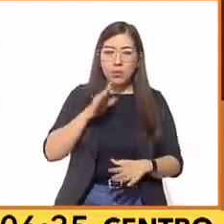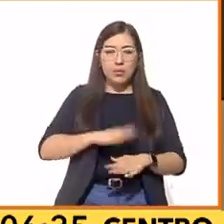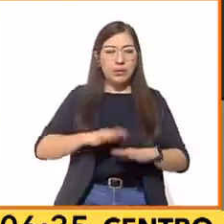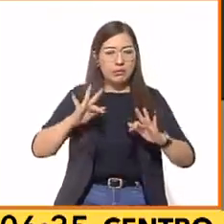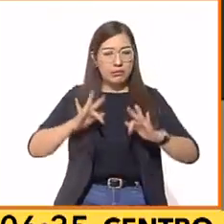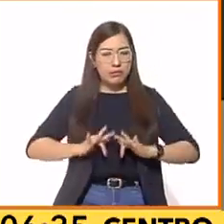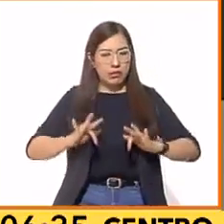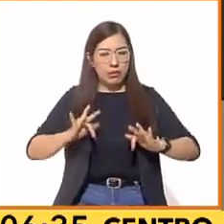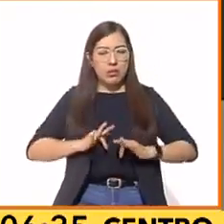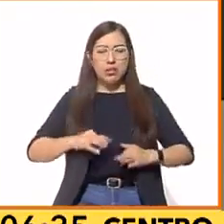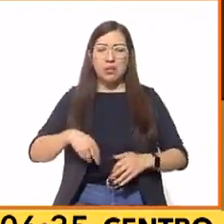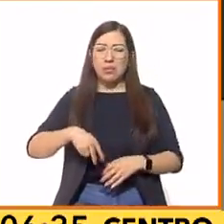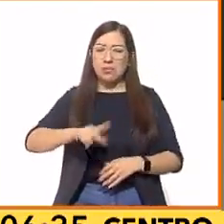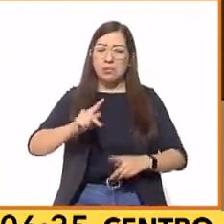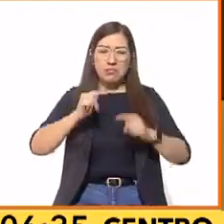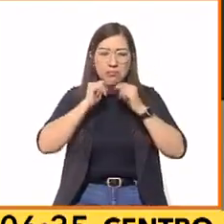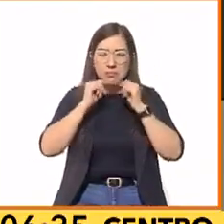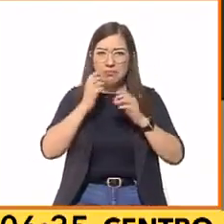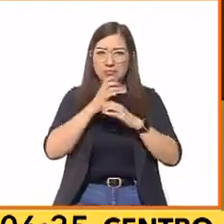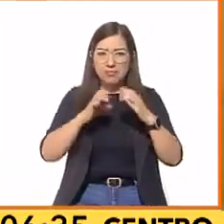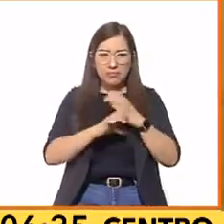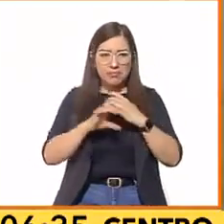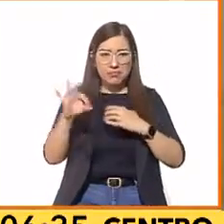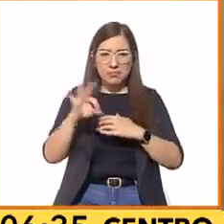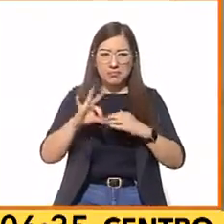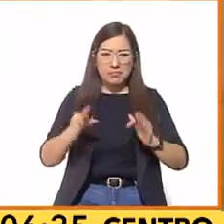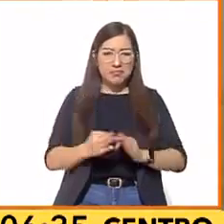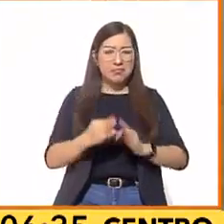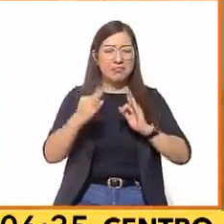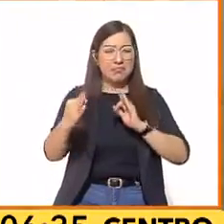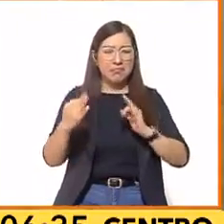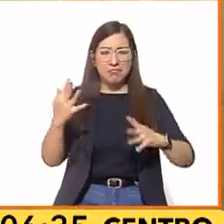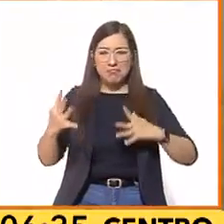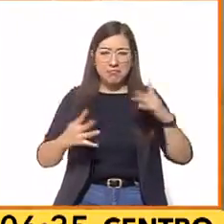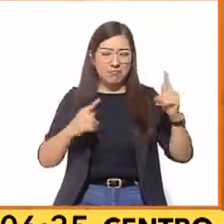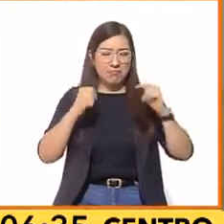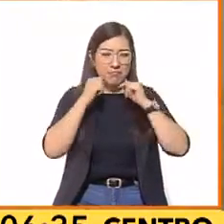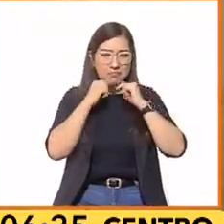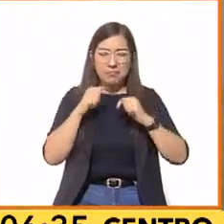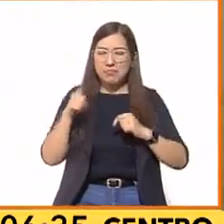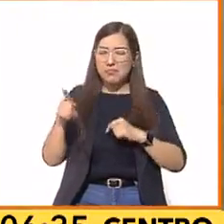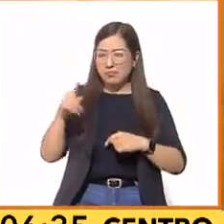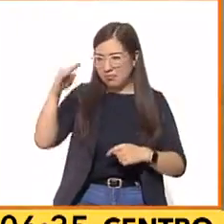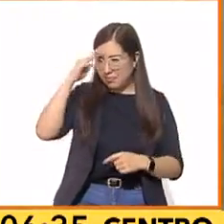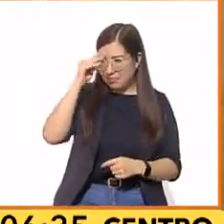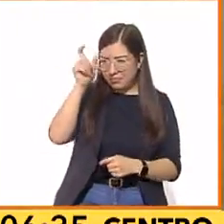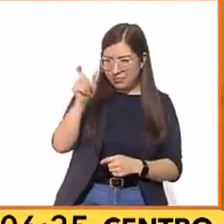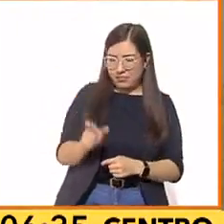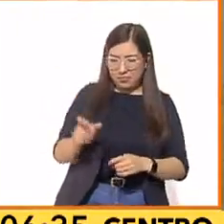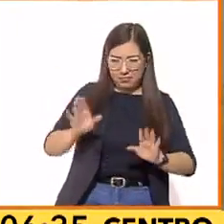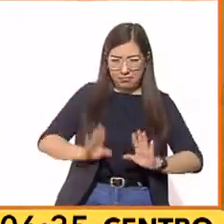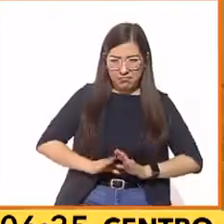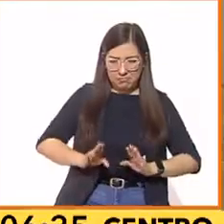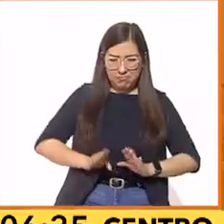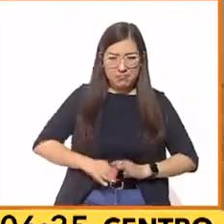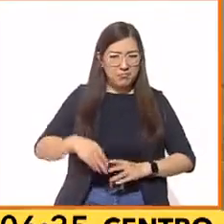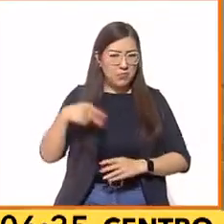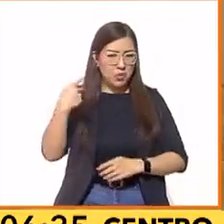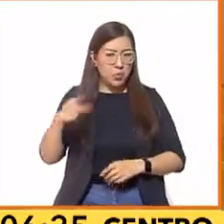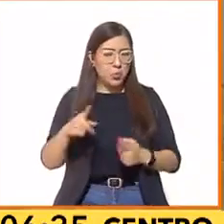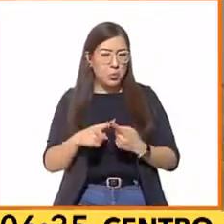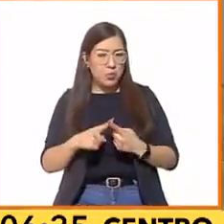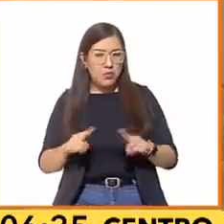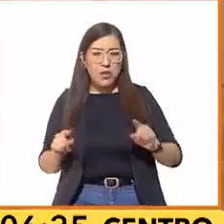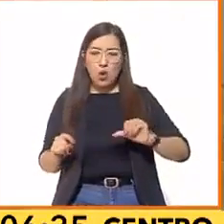que enfrentó. ¿Cuáles son esas características que como historiador tú detectas en un personaje como Benito Juárez, a diferencia de